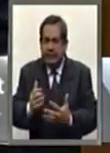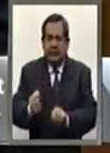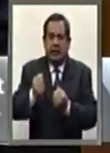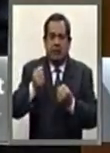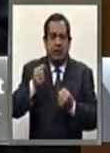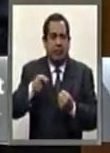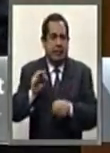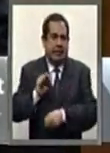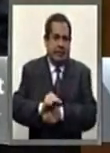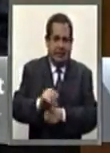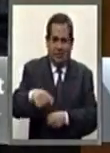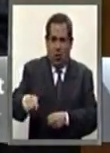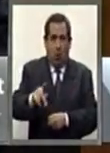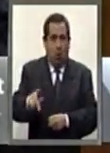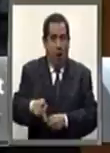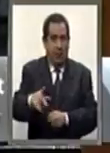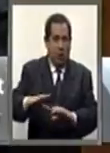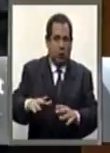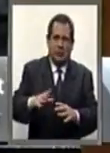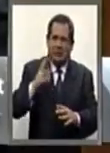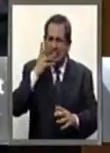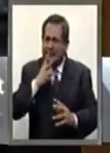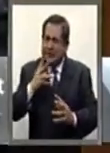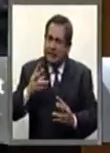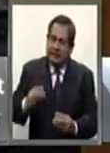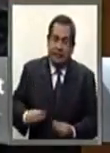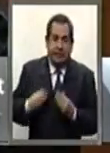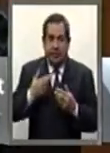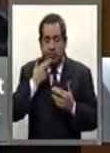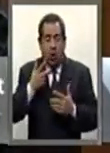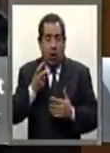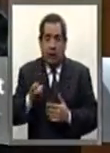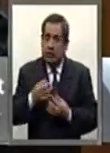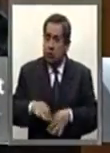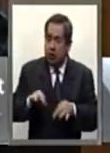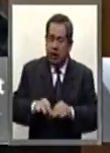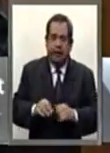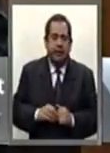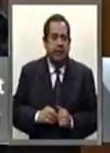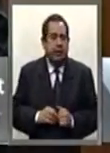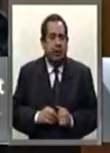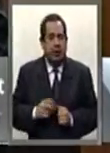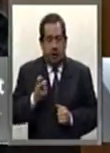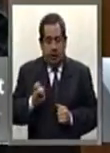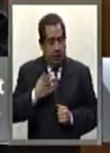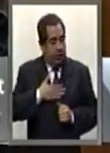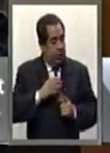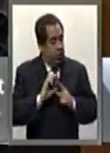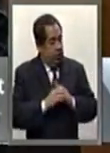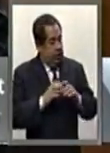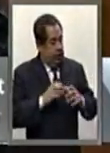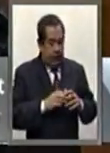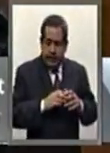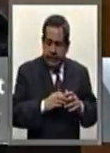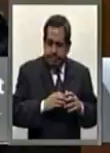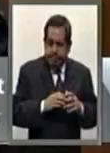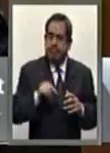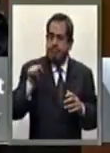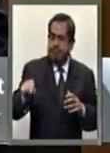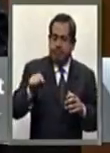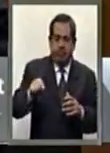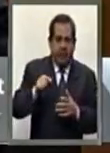turístico de estos pueblos. En esta importante encomienda, este comité es la instancia